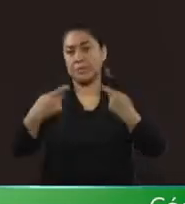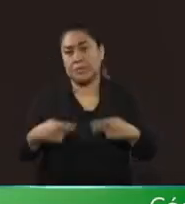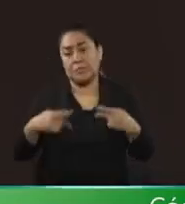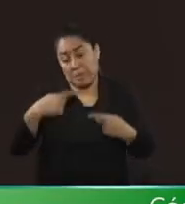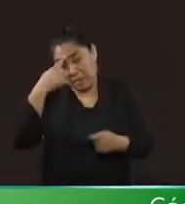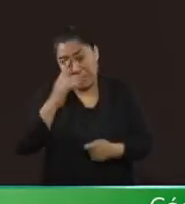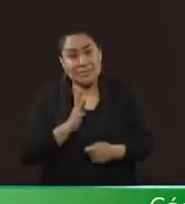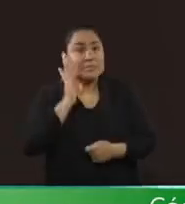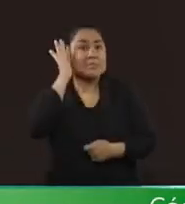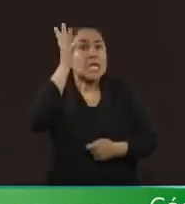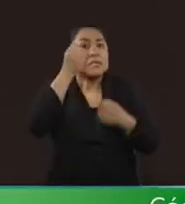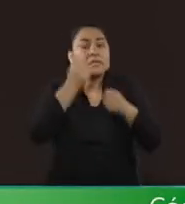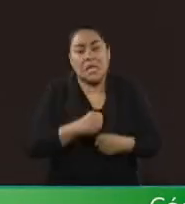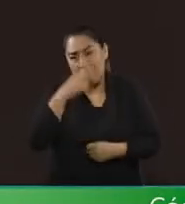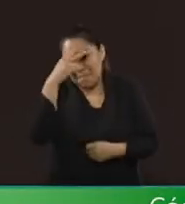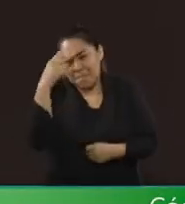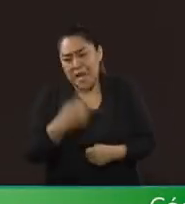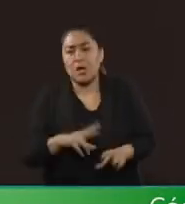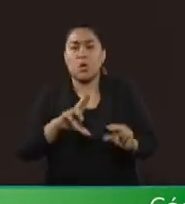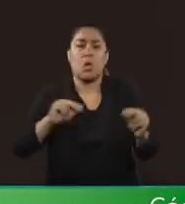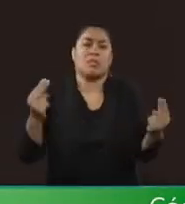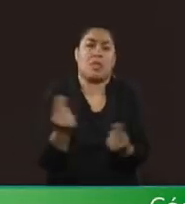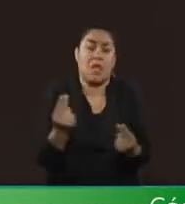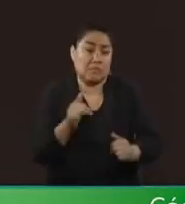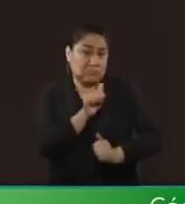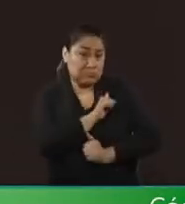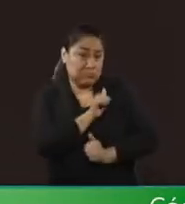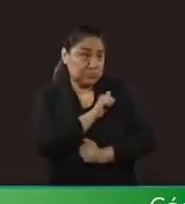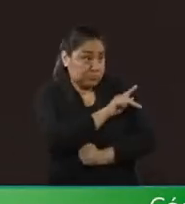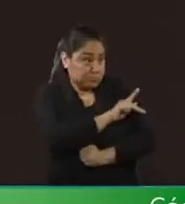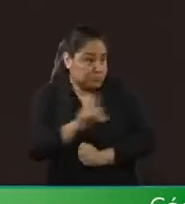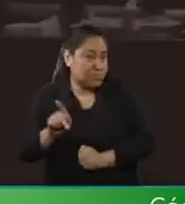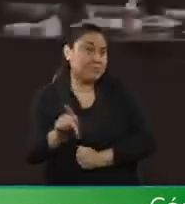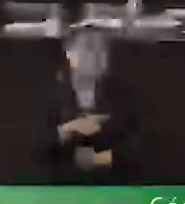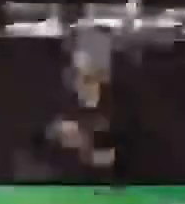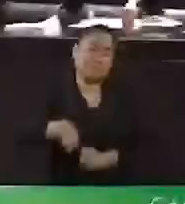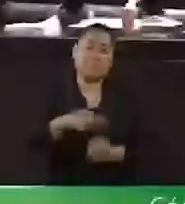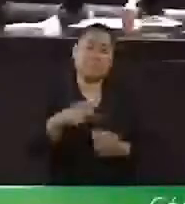México seguro, sin militarización, libre y en paz. Es cuanto.